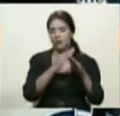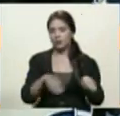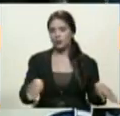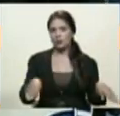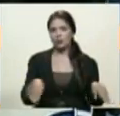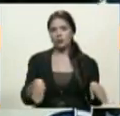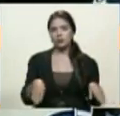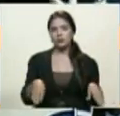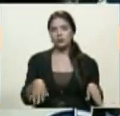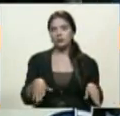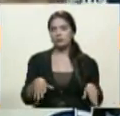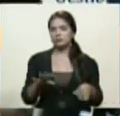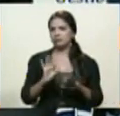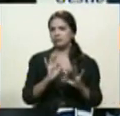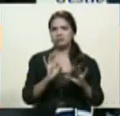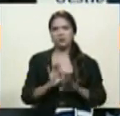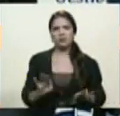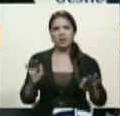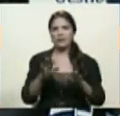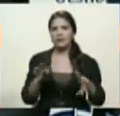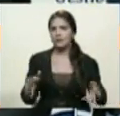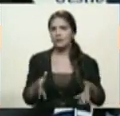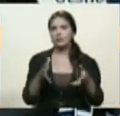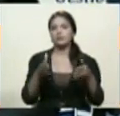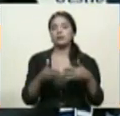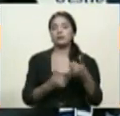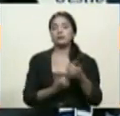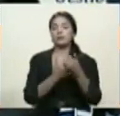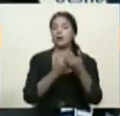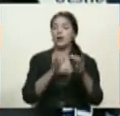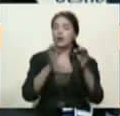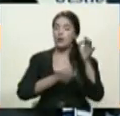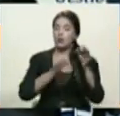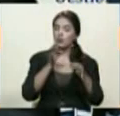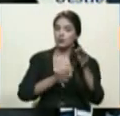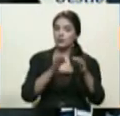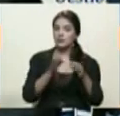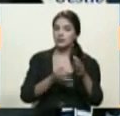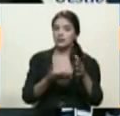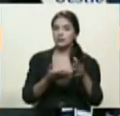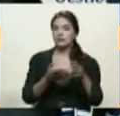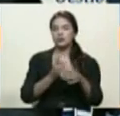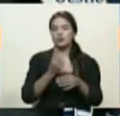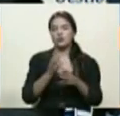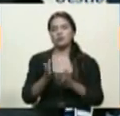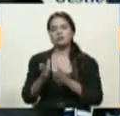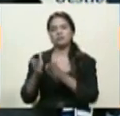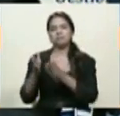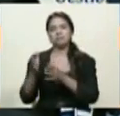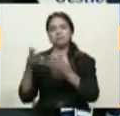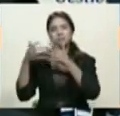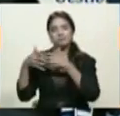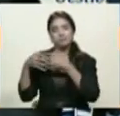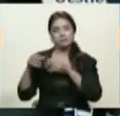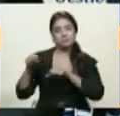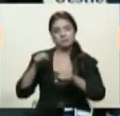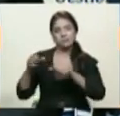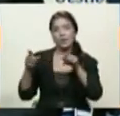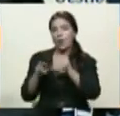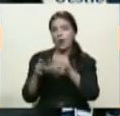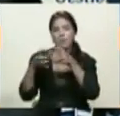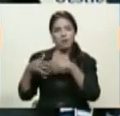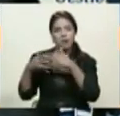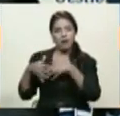su impulso para hacer una plataforma en favor de la justicia y se convirtió en una máquina en una industria